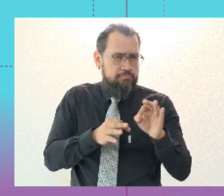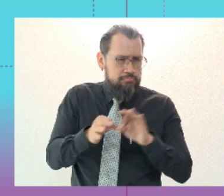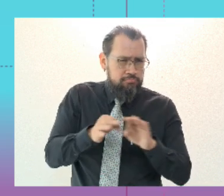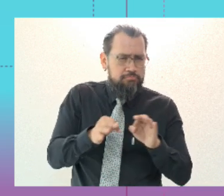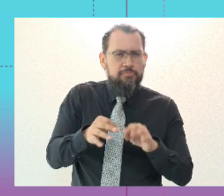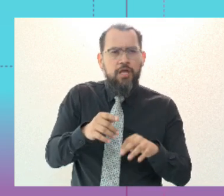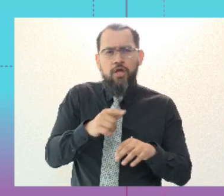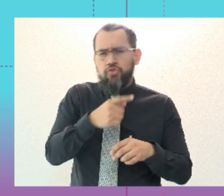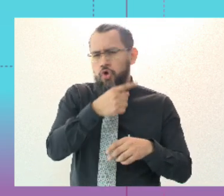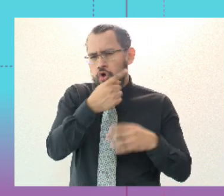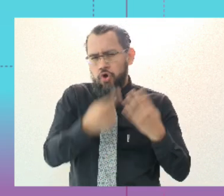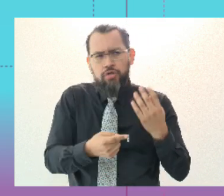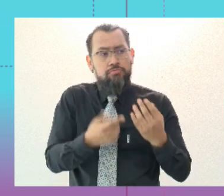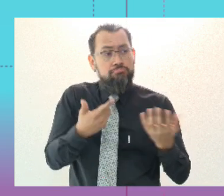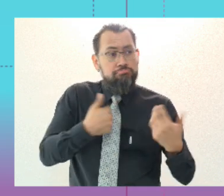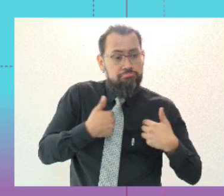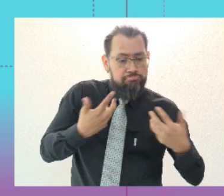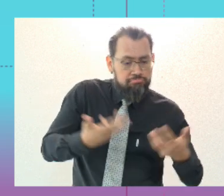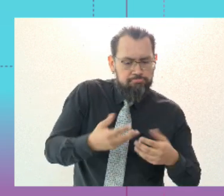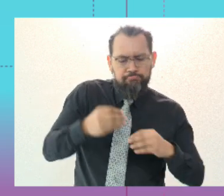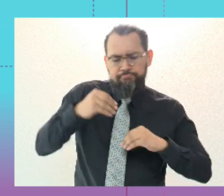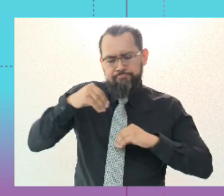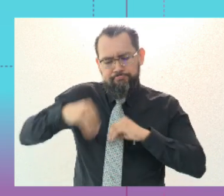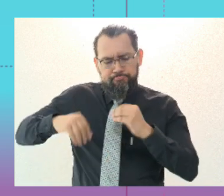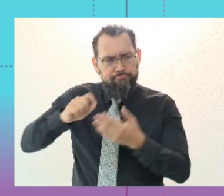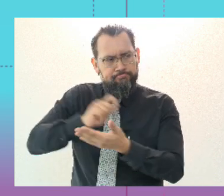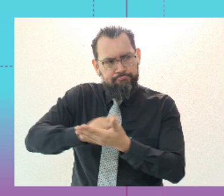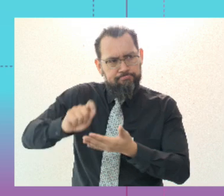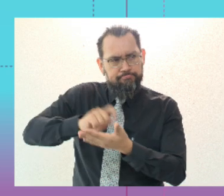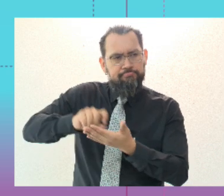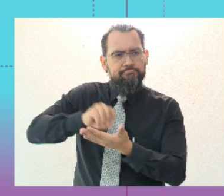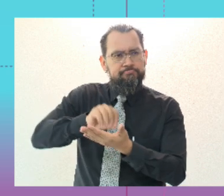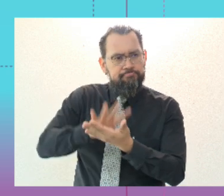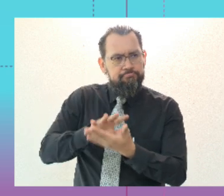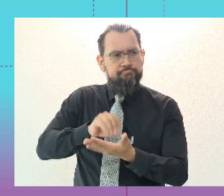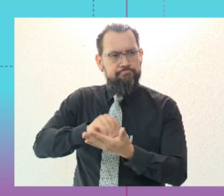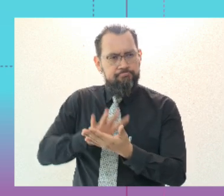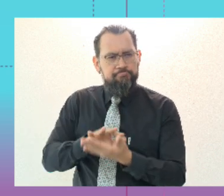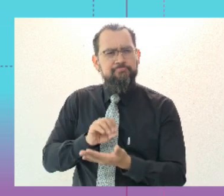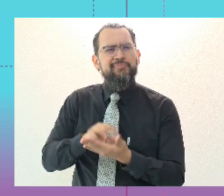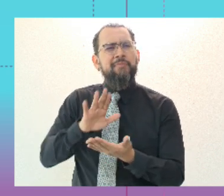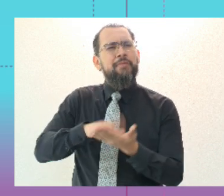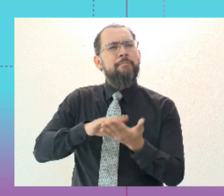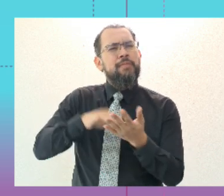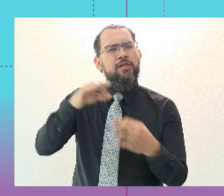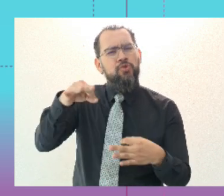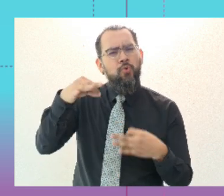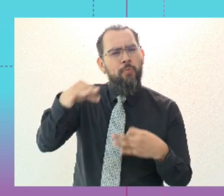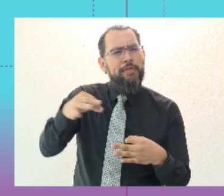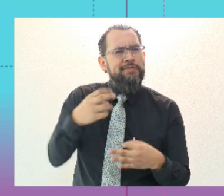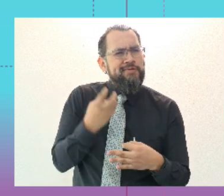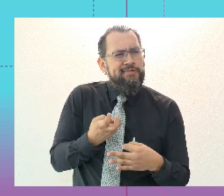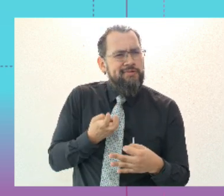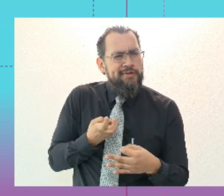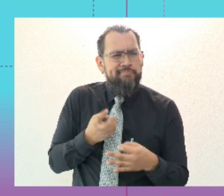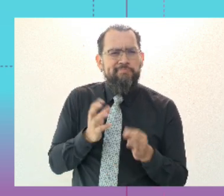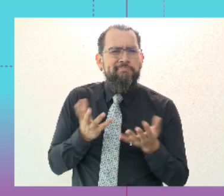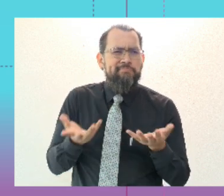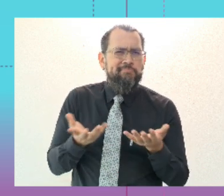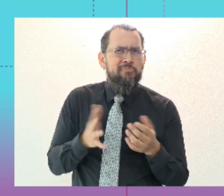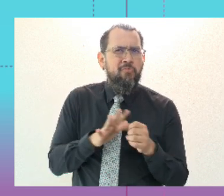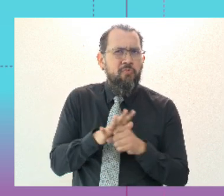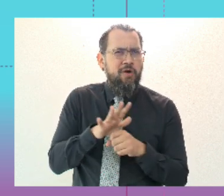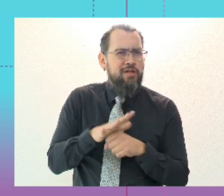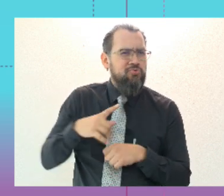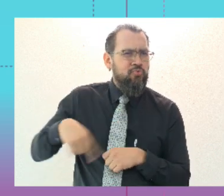nosotros documentando ese cumplimiento de funciones. ¿Qué documento es el que nos obliga o con el que nosotros tenemos